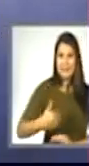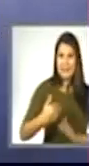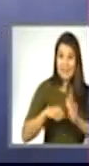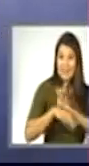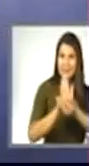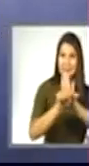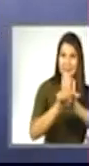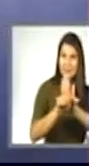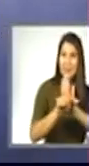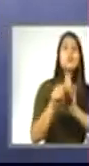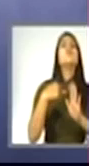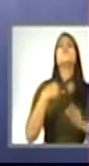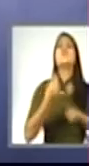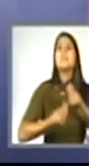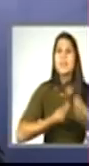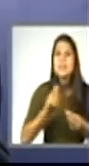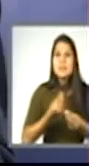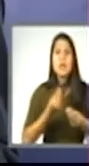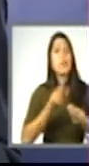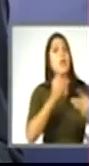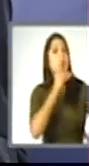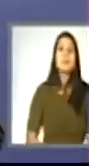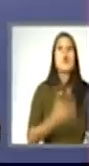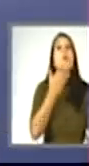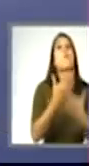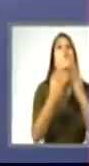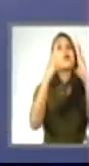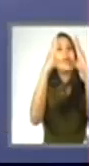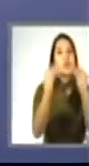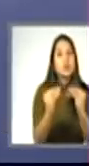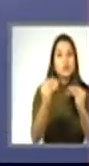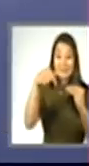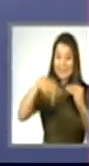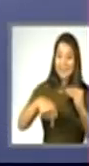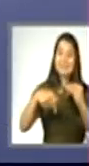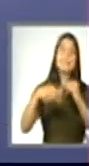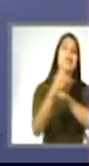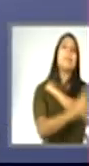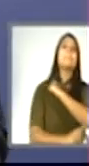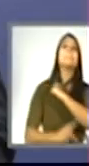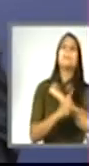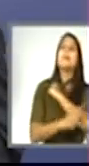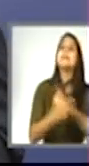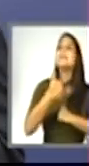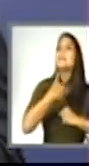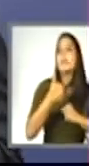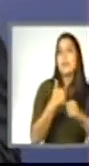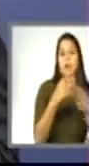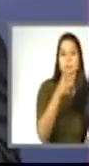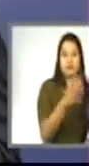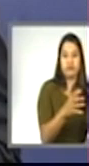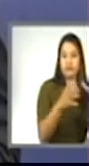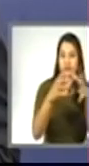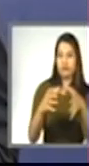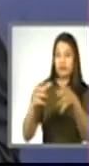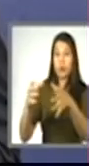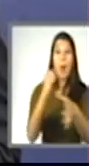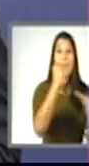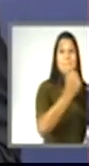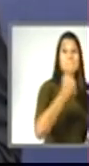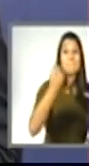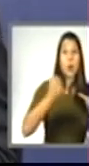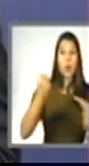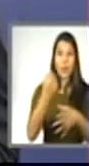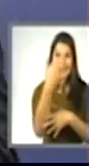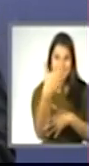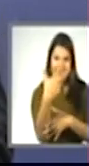aunque abiertamente no lo digan, no es ser presidentes, es tratar de llegar a la Asamblea Legislativa. Entonces, ellos sabían que probablemente en estos